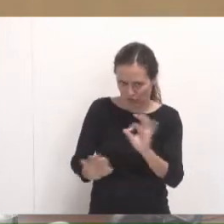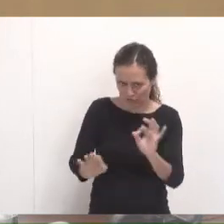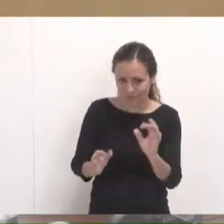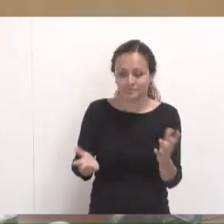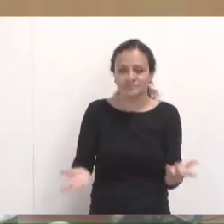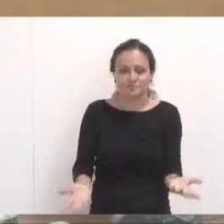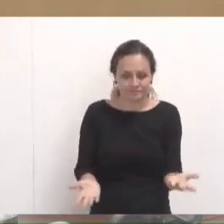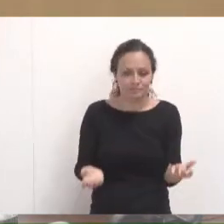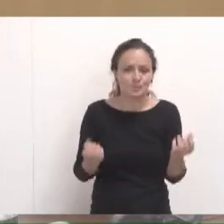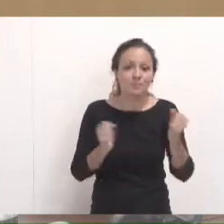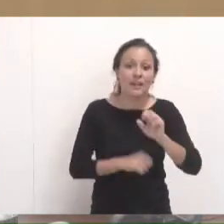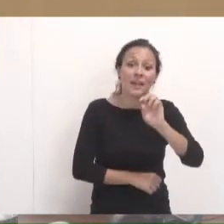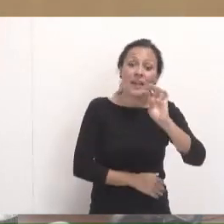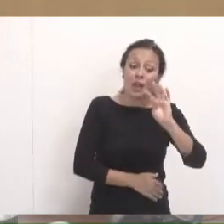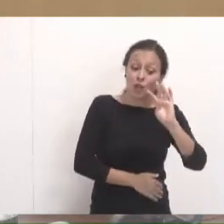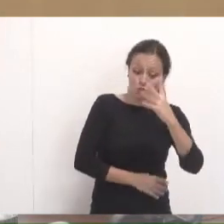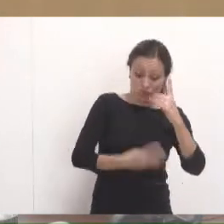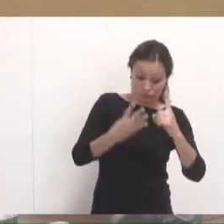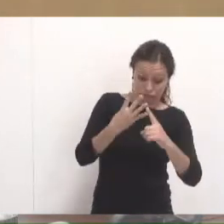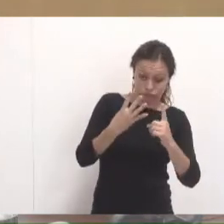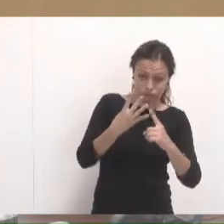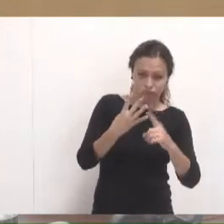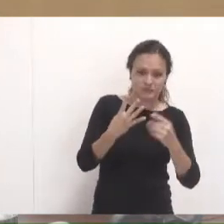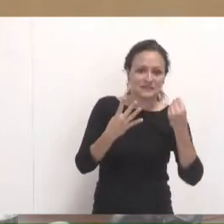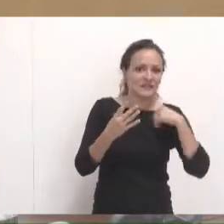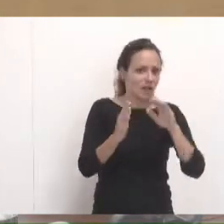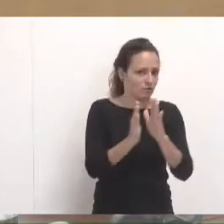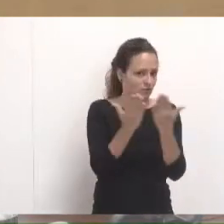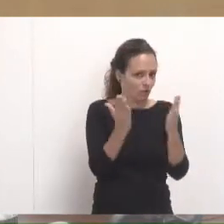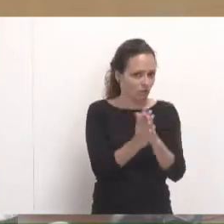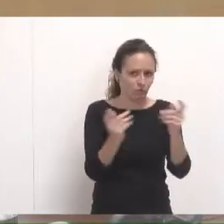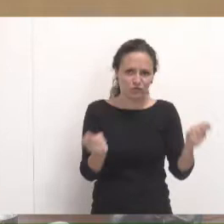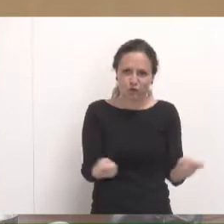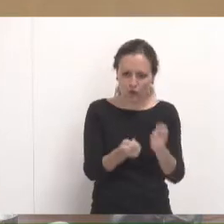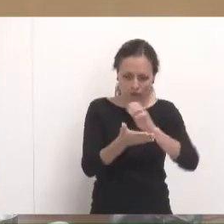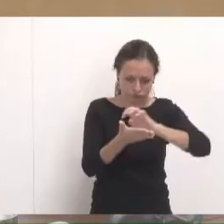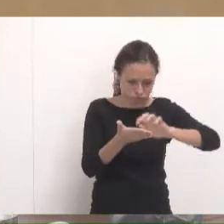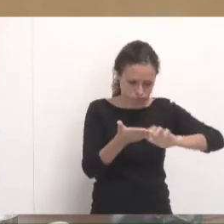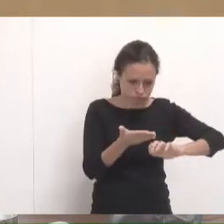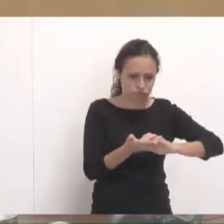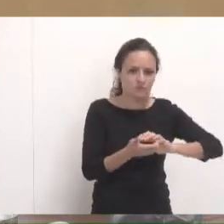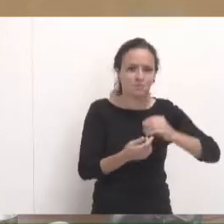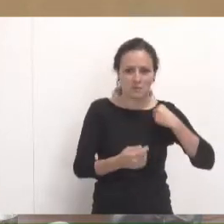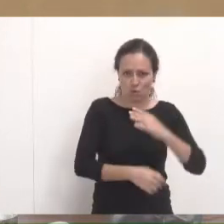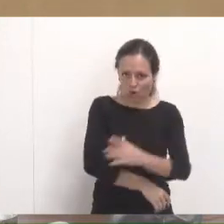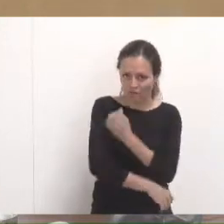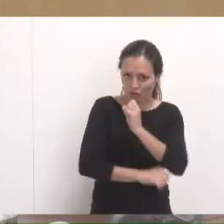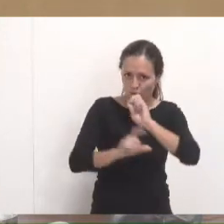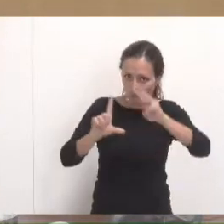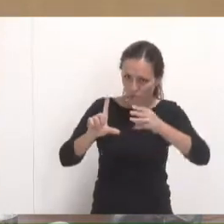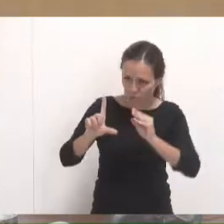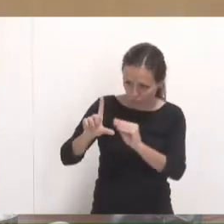En cuarto lugar, ya se ha elaborado el folleto que está colgado en la página web del Cabildo, de manera que cualquier persona puede